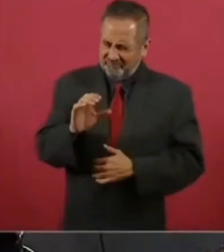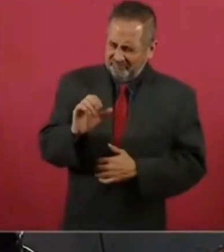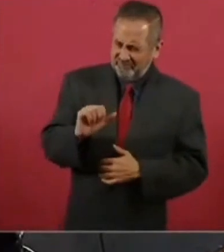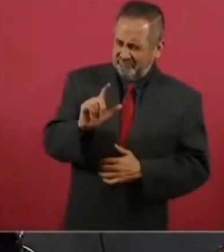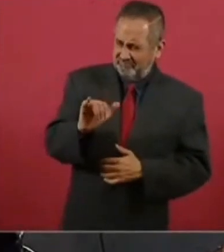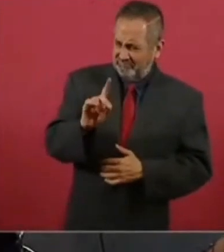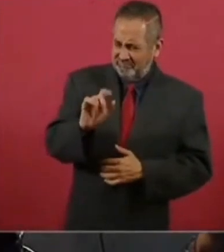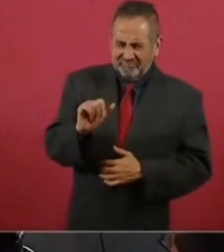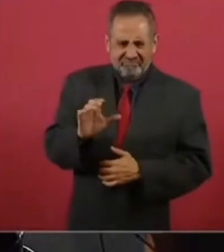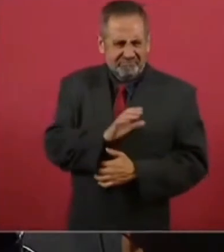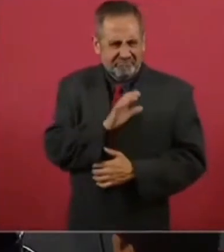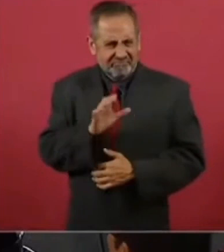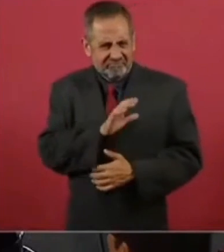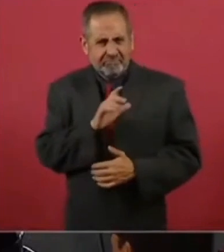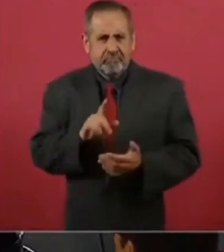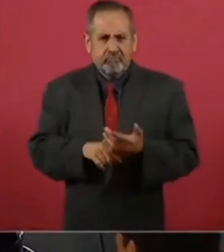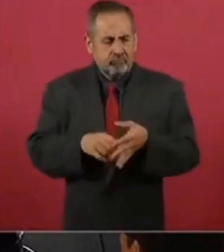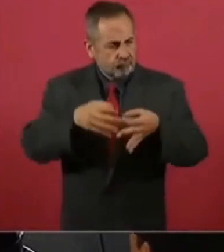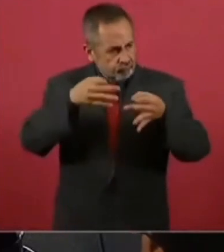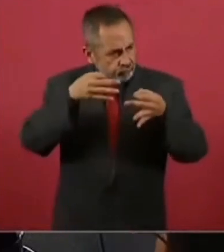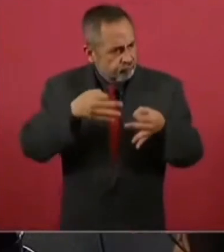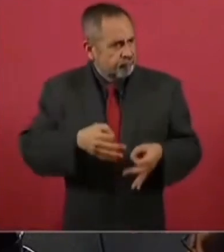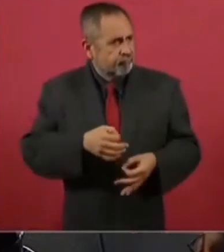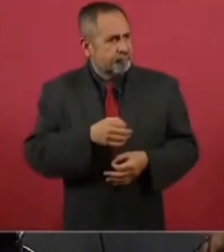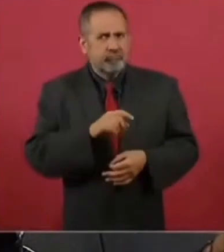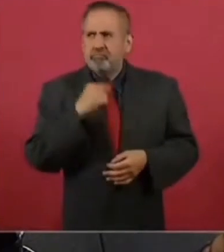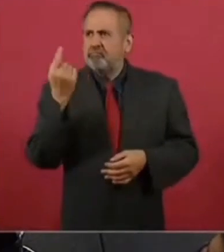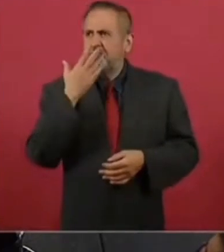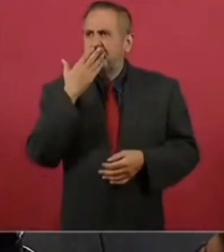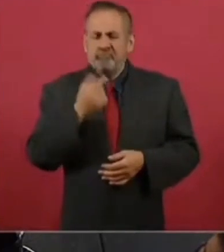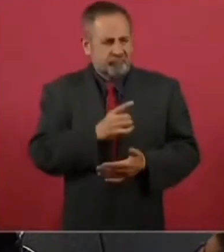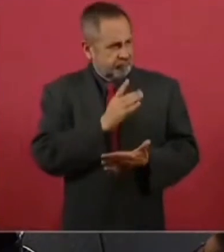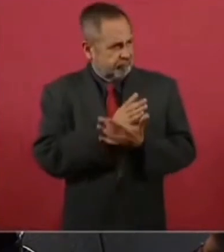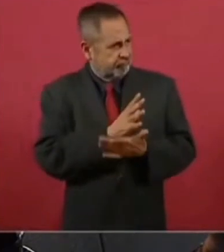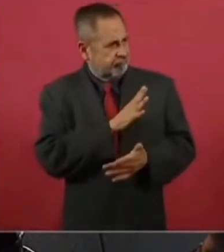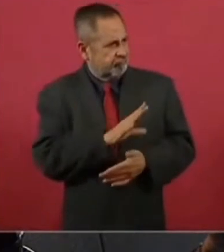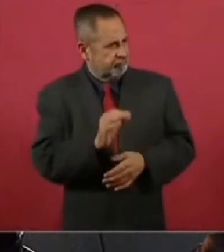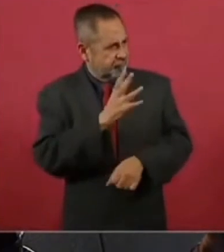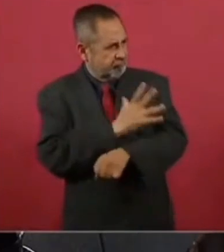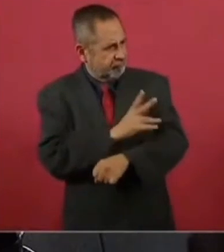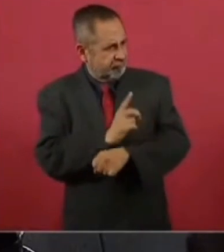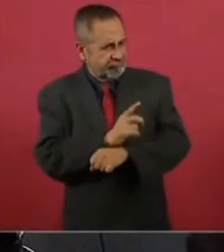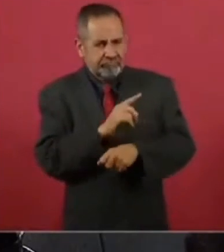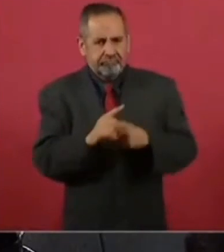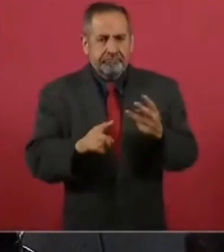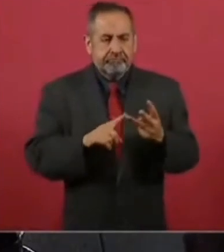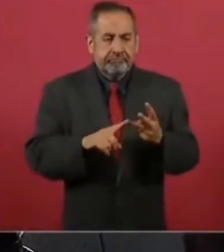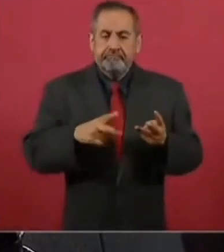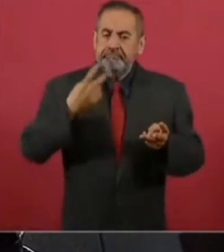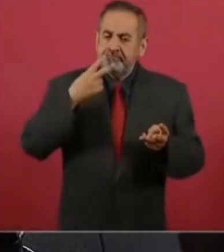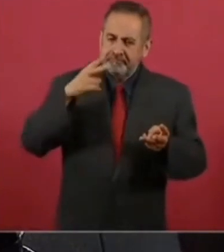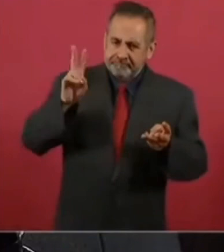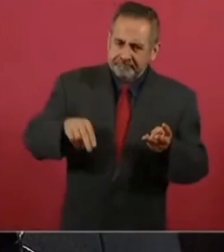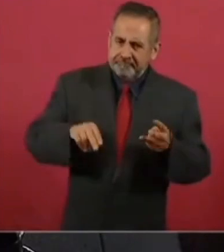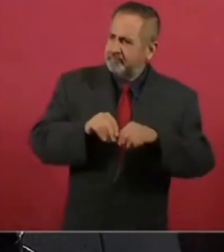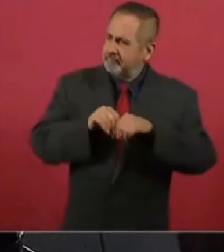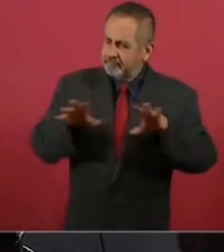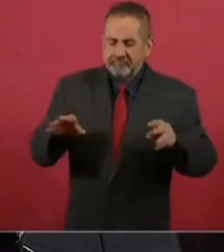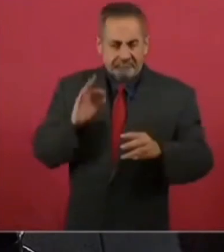¿Qué ofrecerían? Autenticidad. ¿Qué ofrecerían? La verdad.